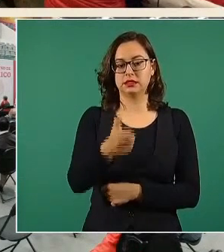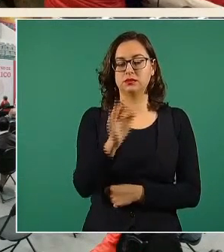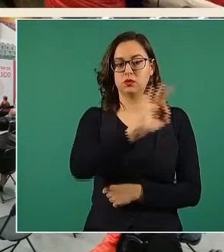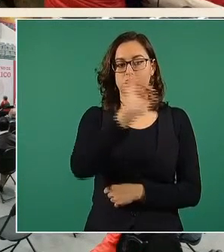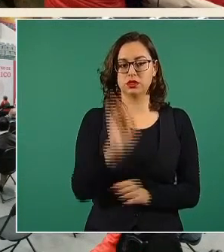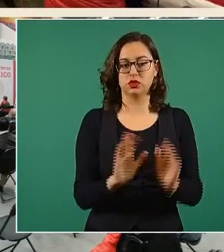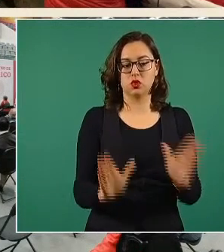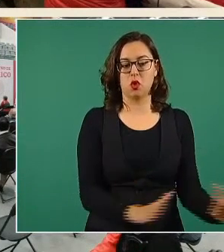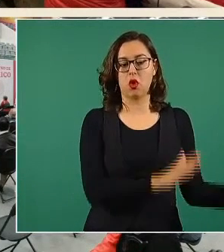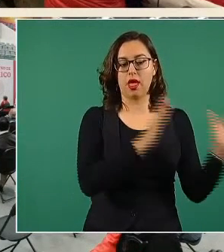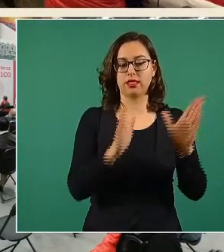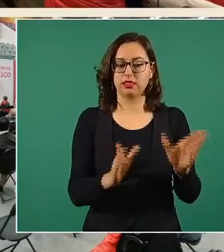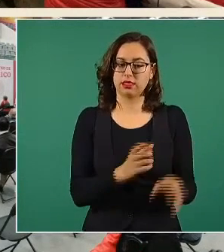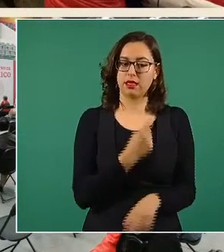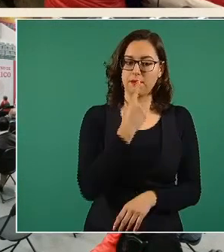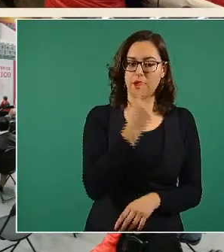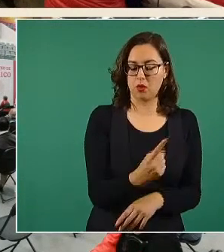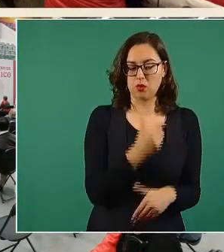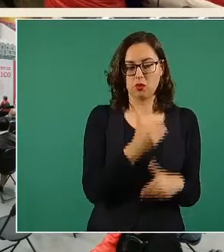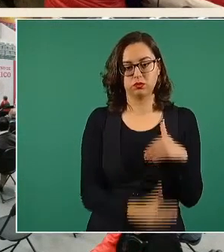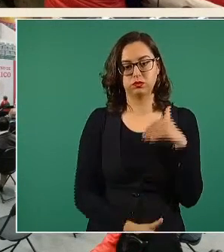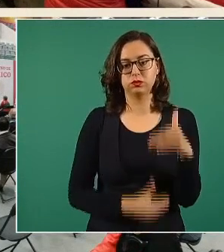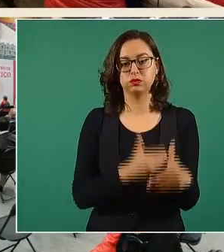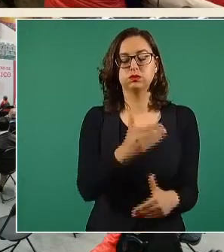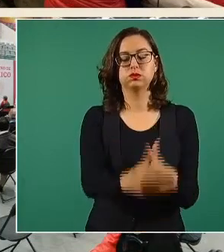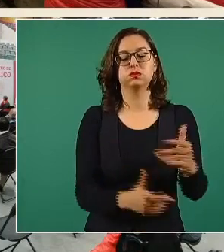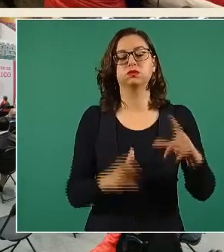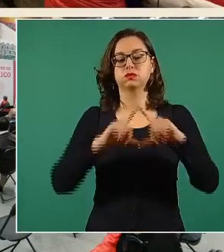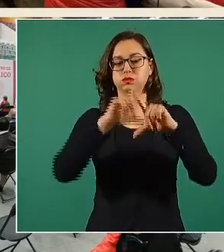etapa. Hemos instalado a lo largo del país